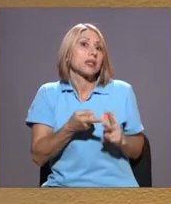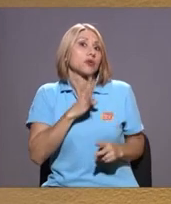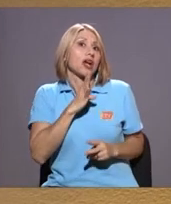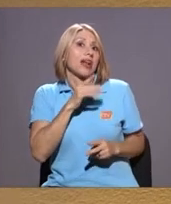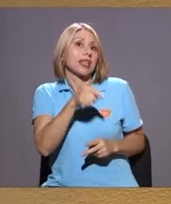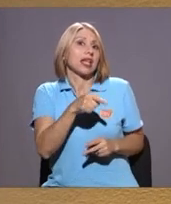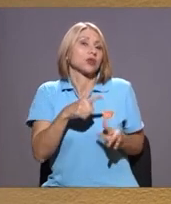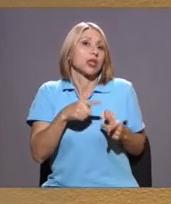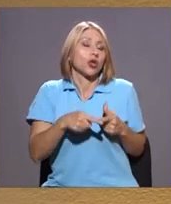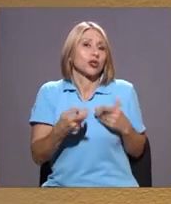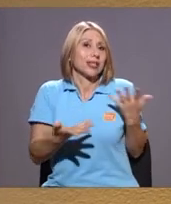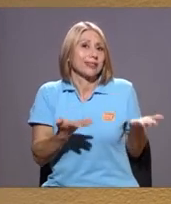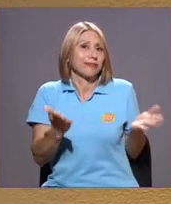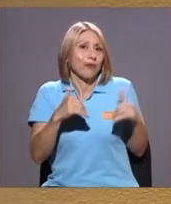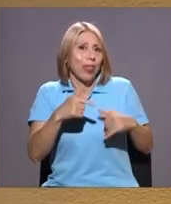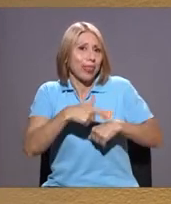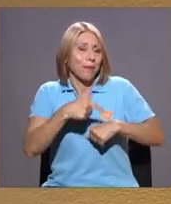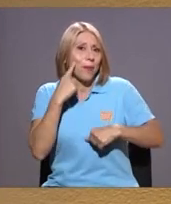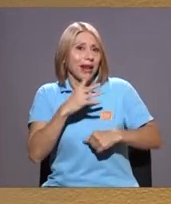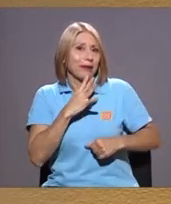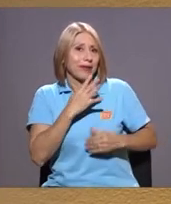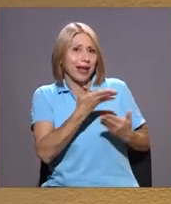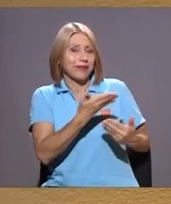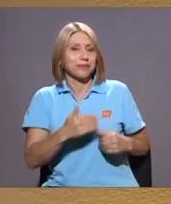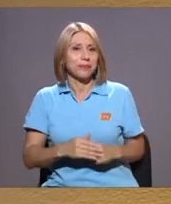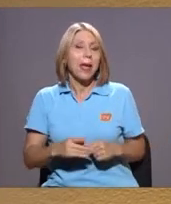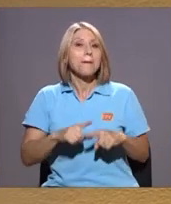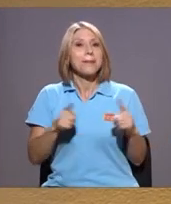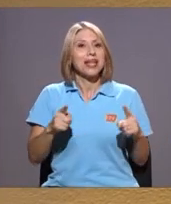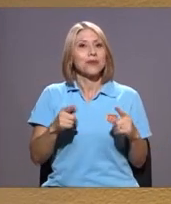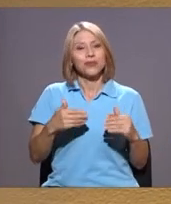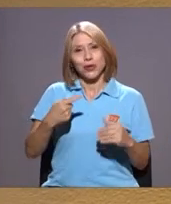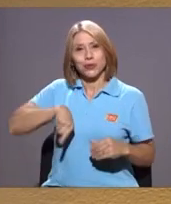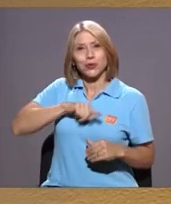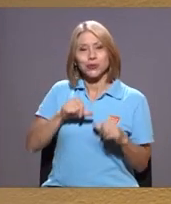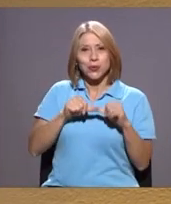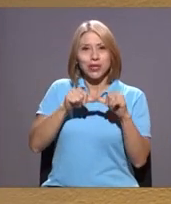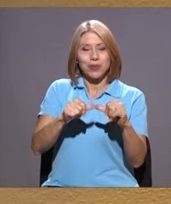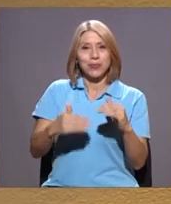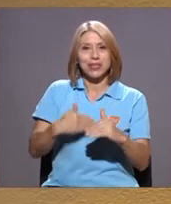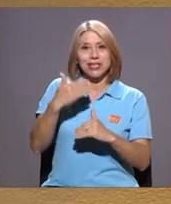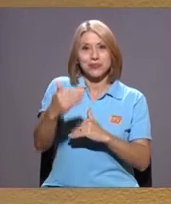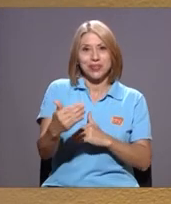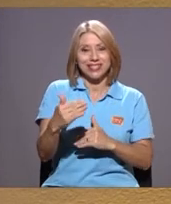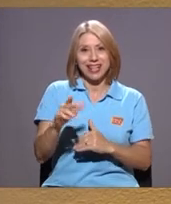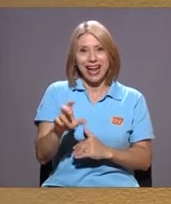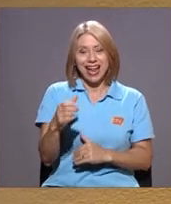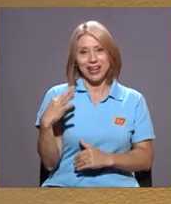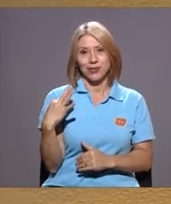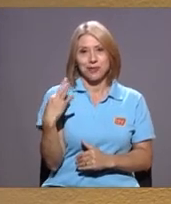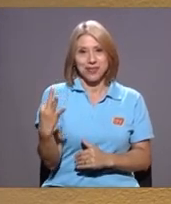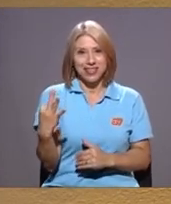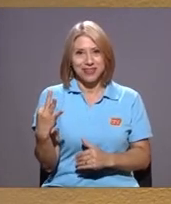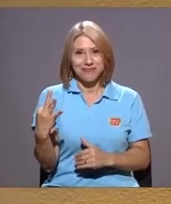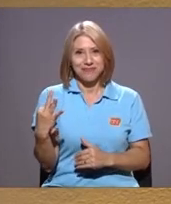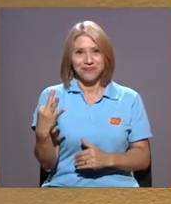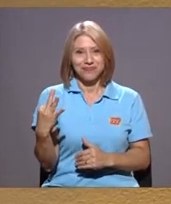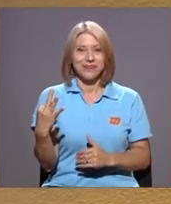quitamos un poquito tiempo que él tiene pero regresamos una vez que el canal nos invite